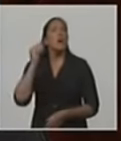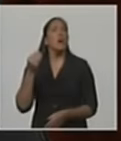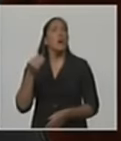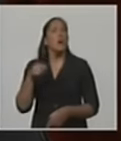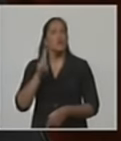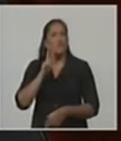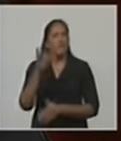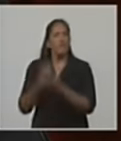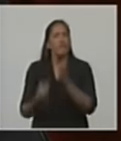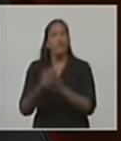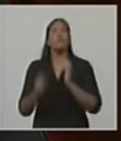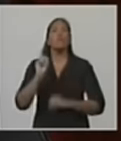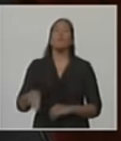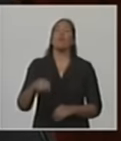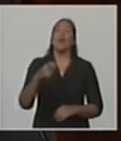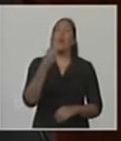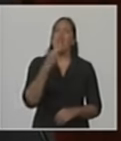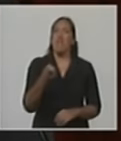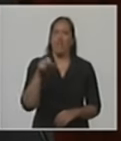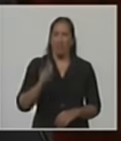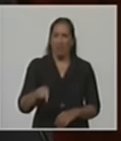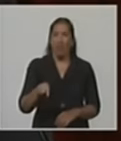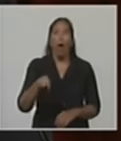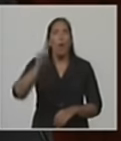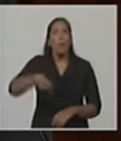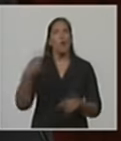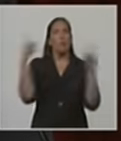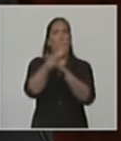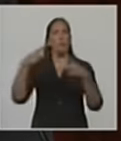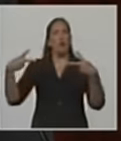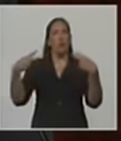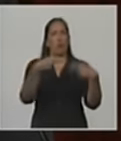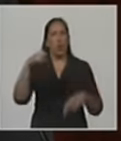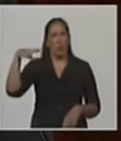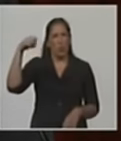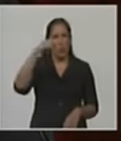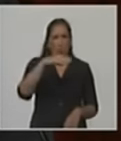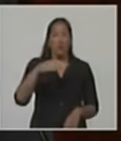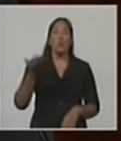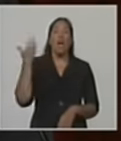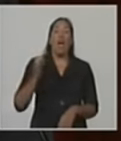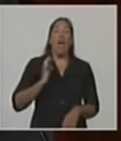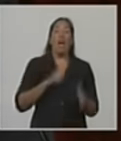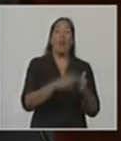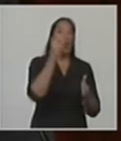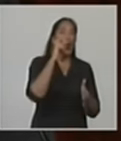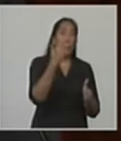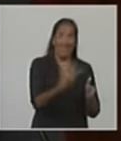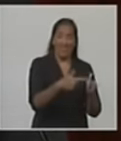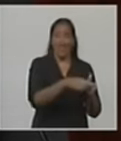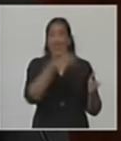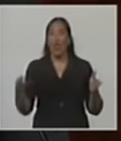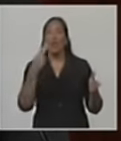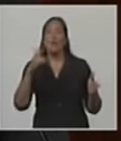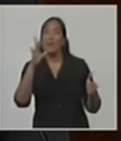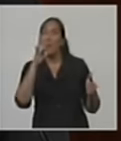en distribución. Esa es la causa de los cortes de luz, que pasaron del 2003 al 2014 a